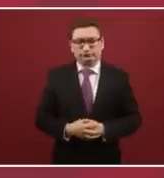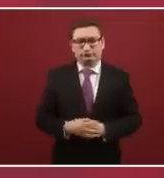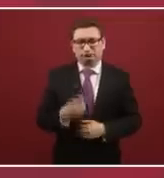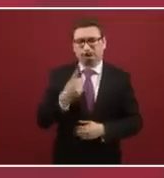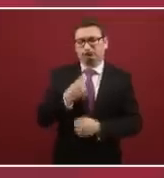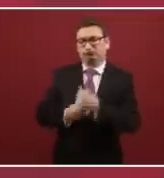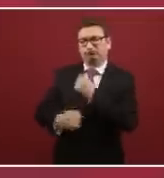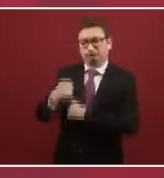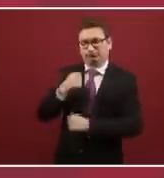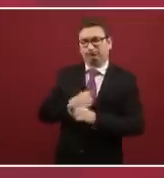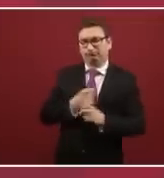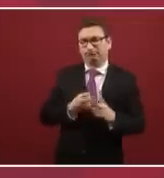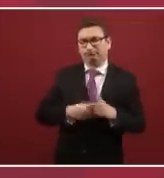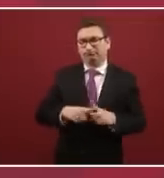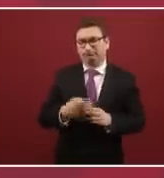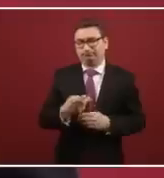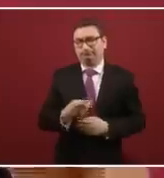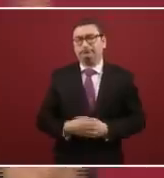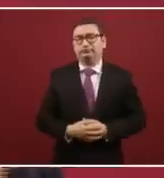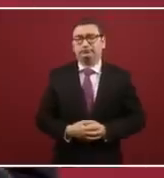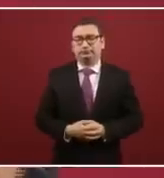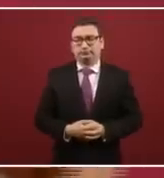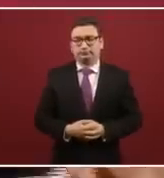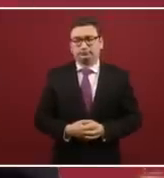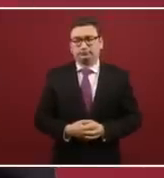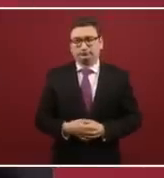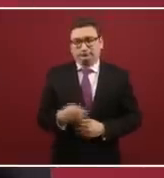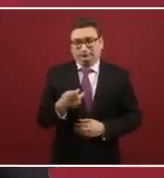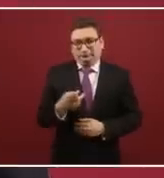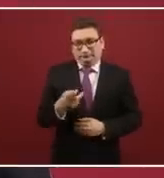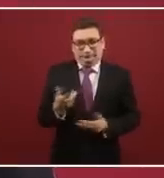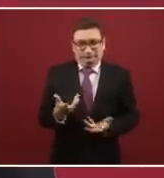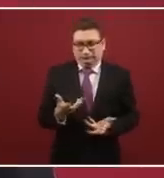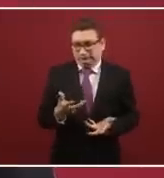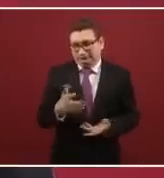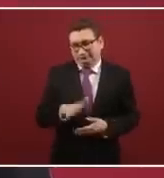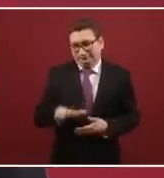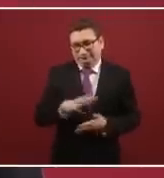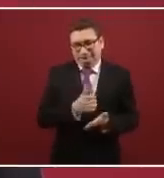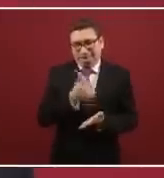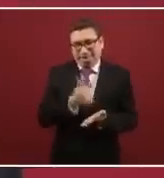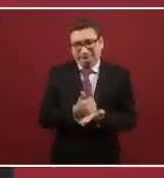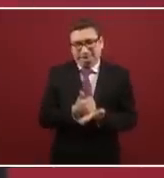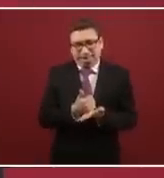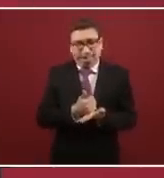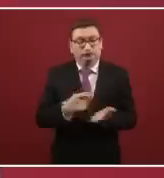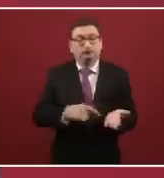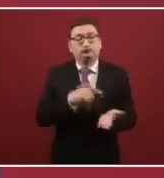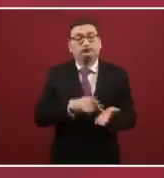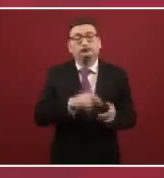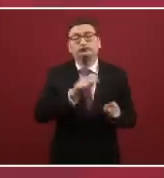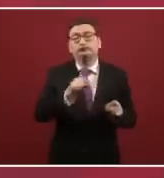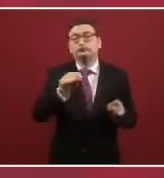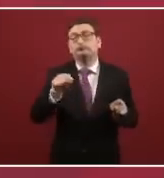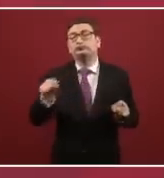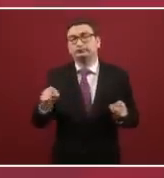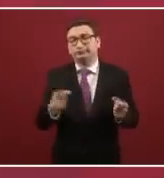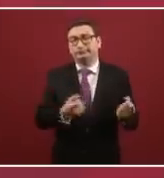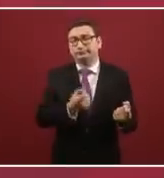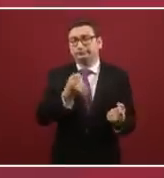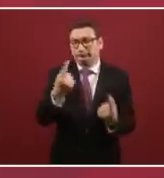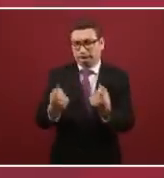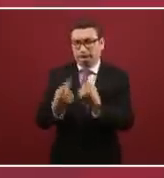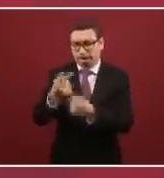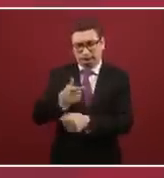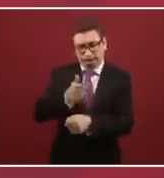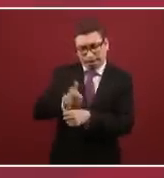año pasado. Entonces, en algunas demarcaciones de la ciudad,